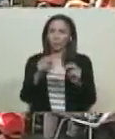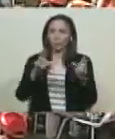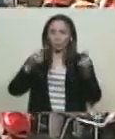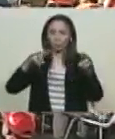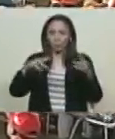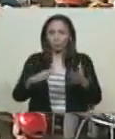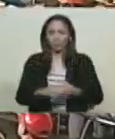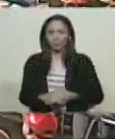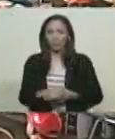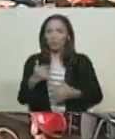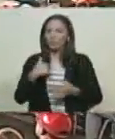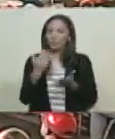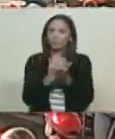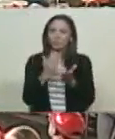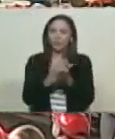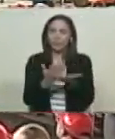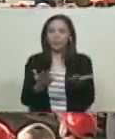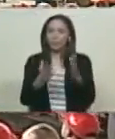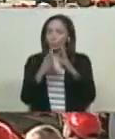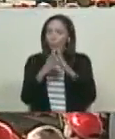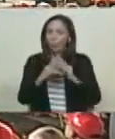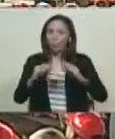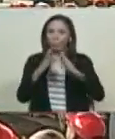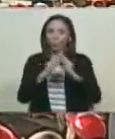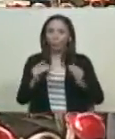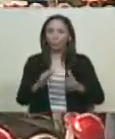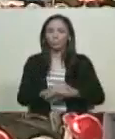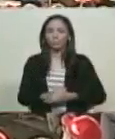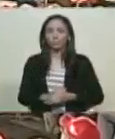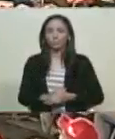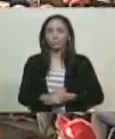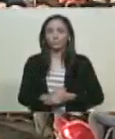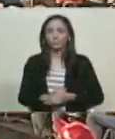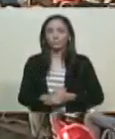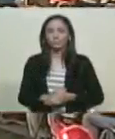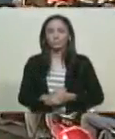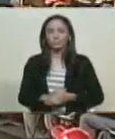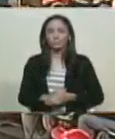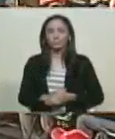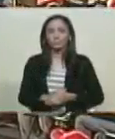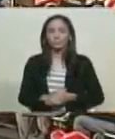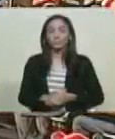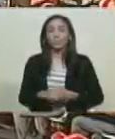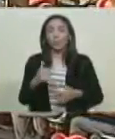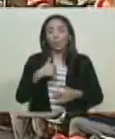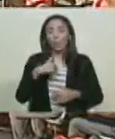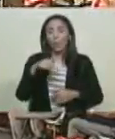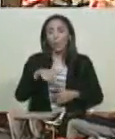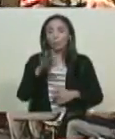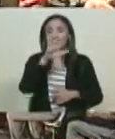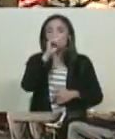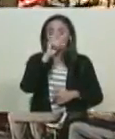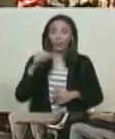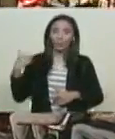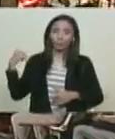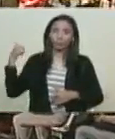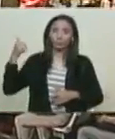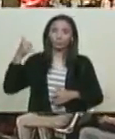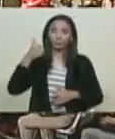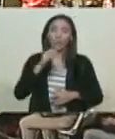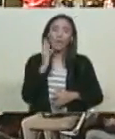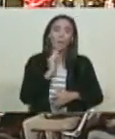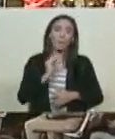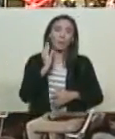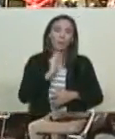en protegerlos a ustedes, en cumplirles, camaradas y hermanos. Hoy tengo 5 años de experiencia.